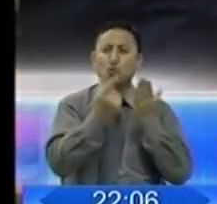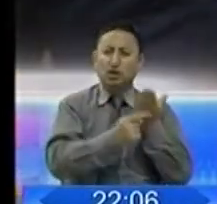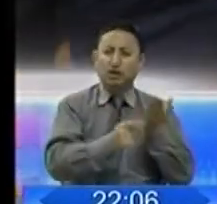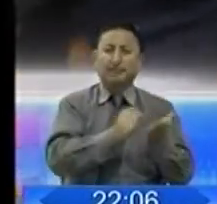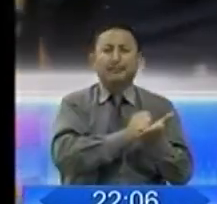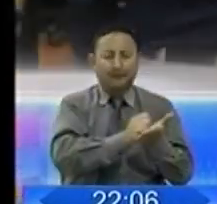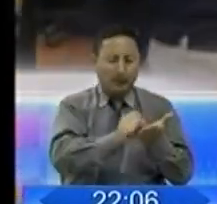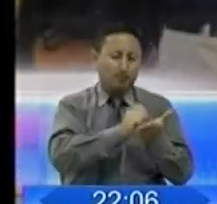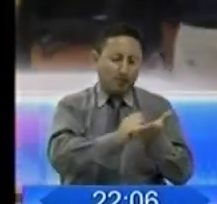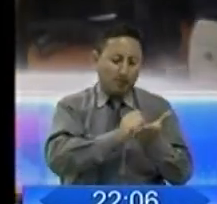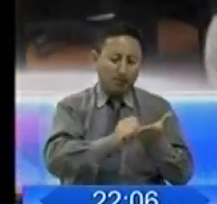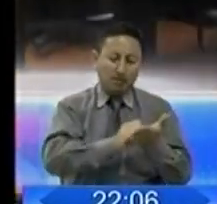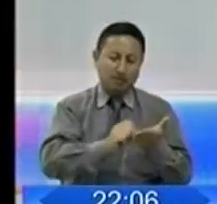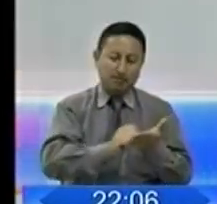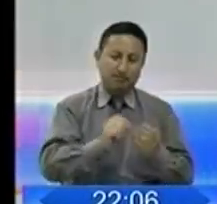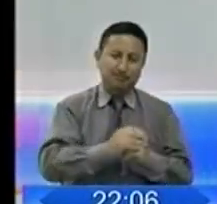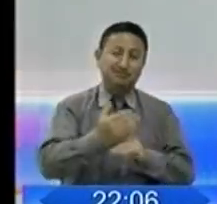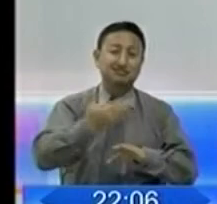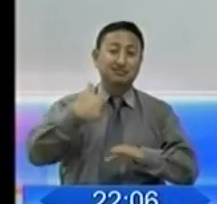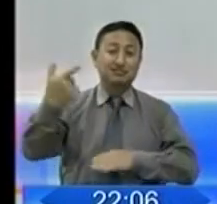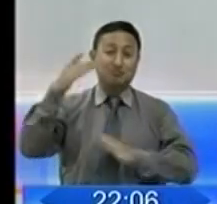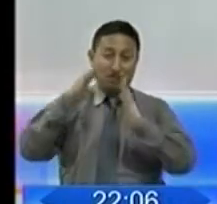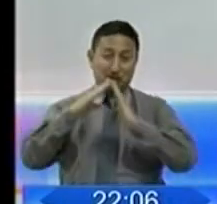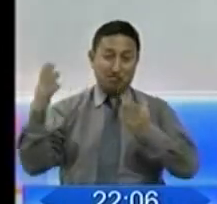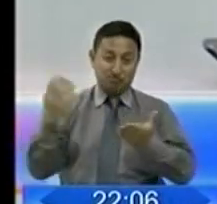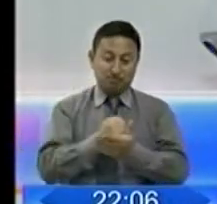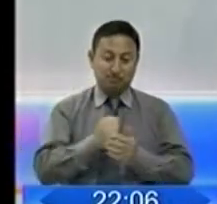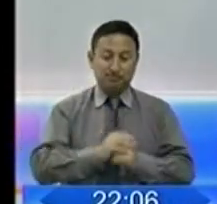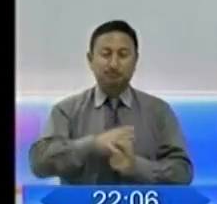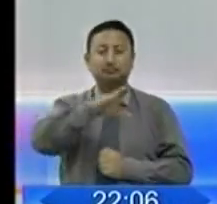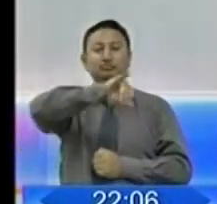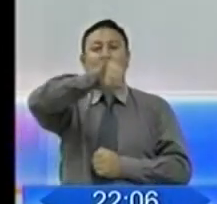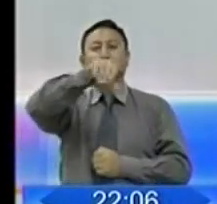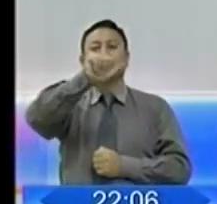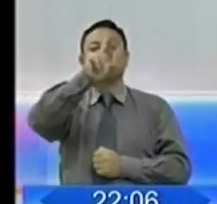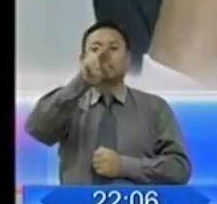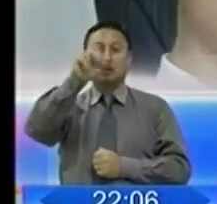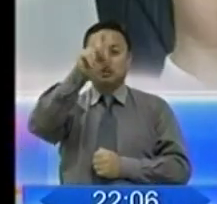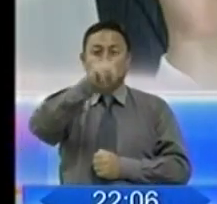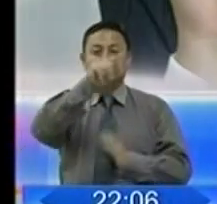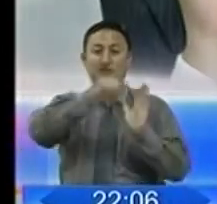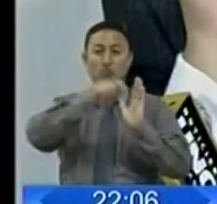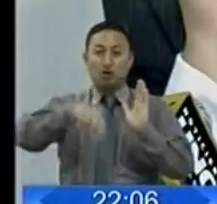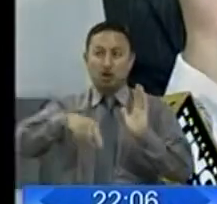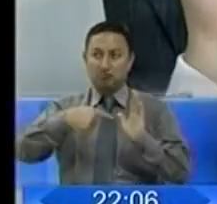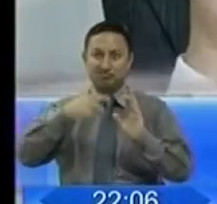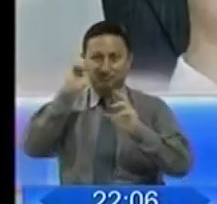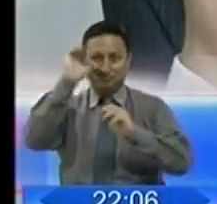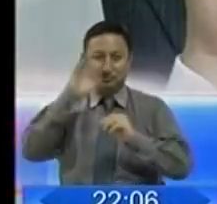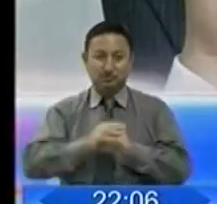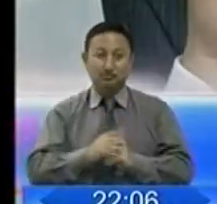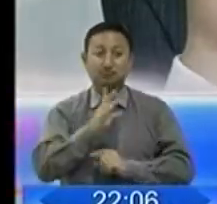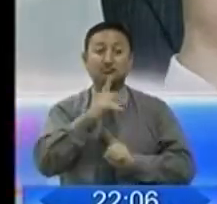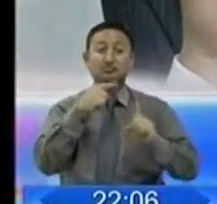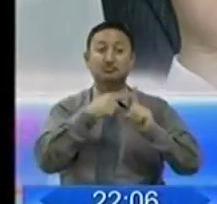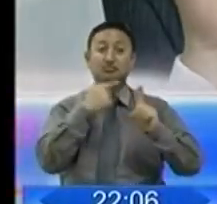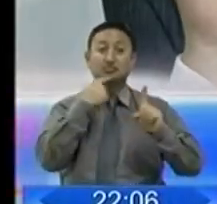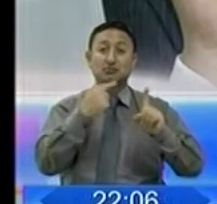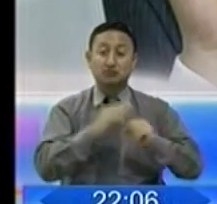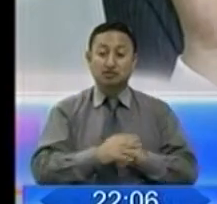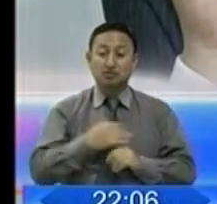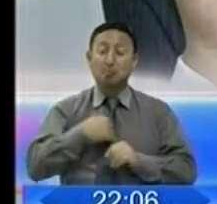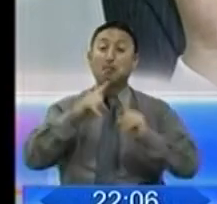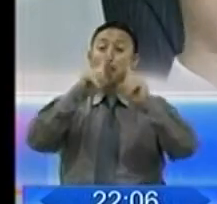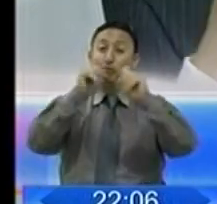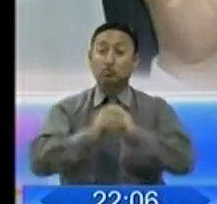incautado en el operativo en su casa. Fausto Jarrín, abogado de Correa, reaccionó. La señora dijo que le habría preguntado si se destruyó